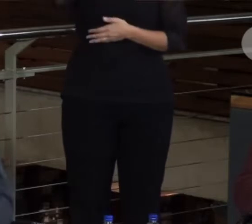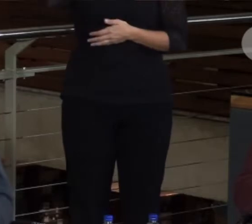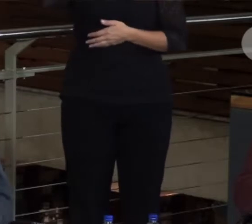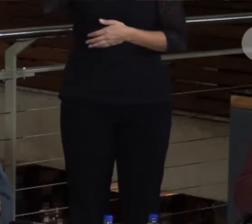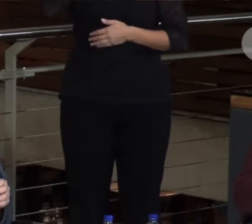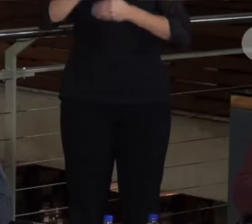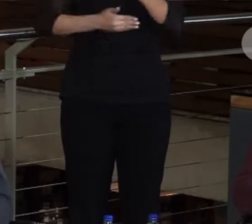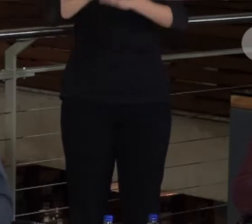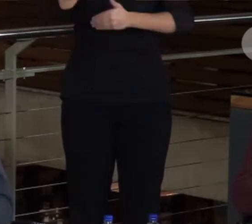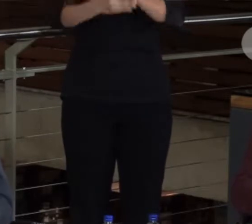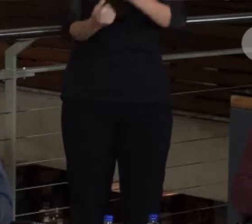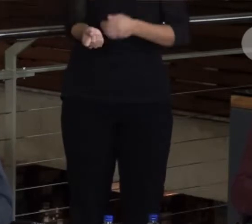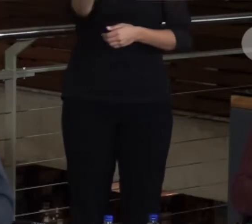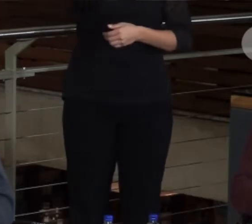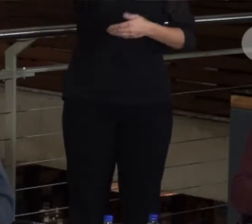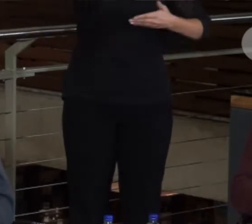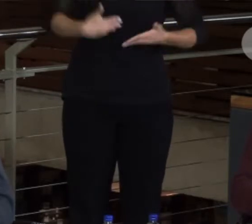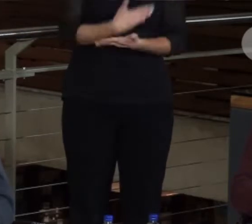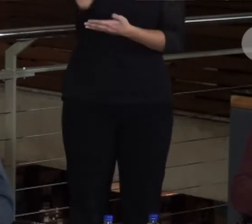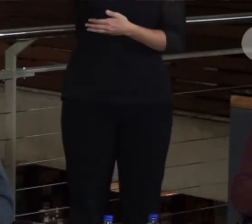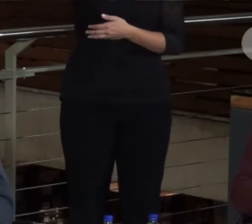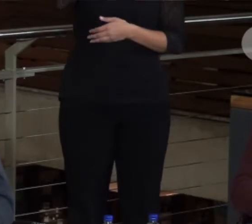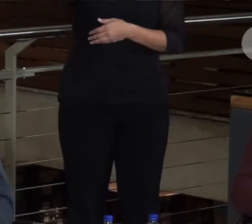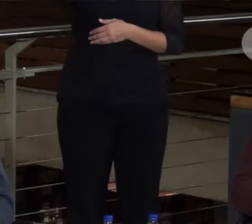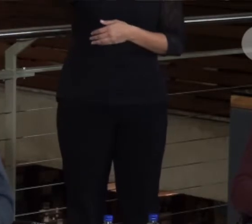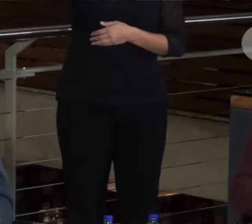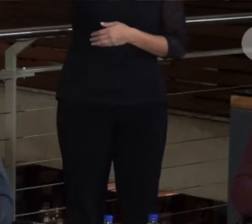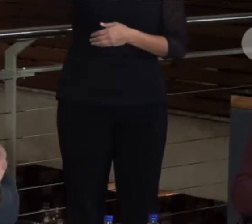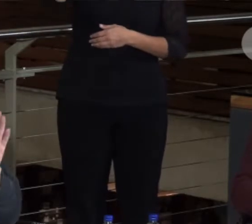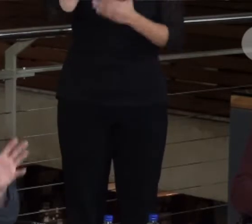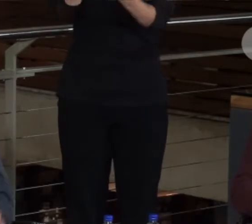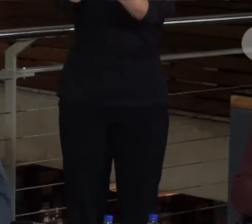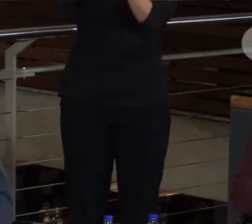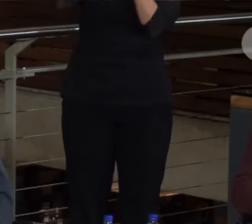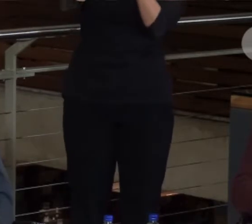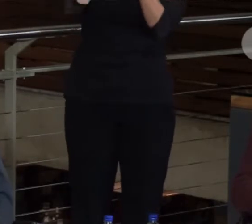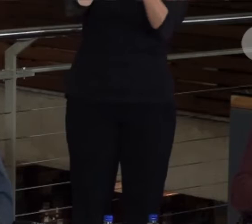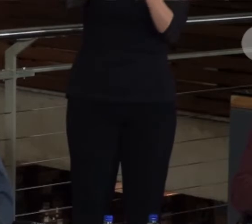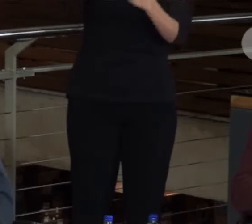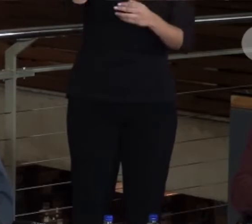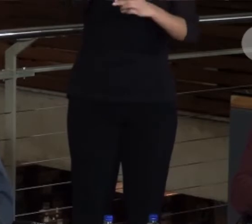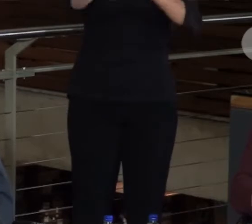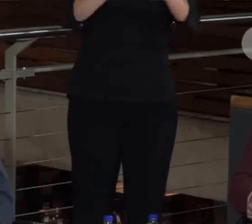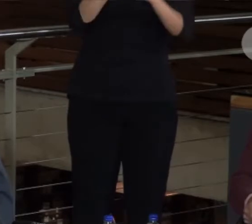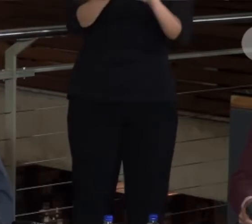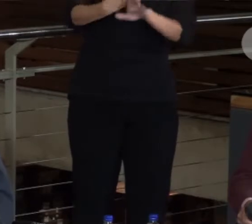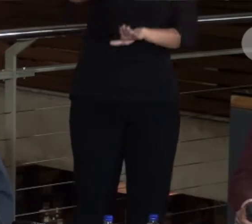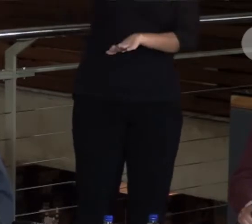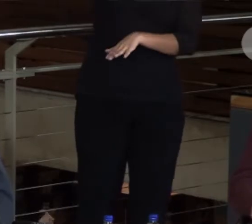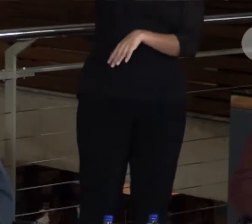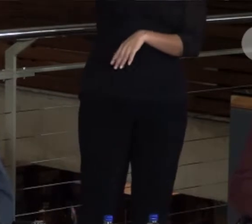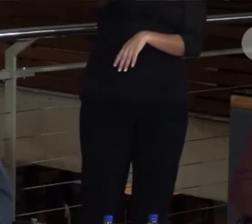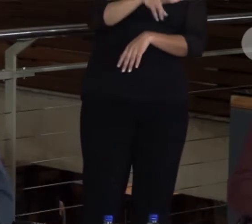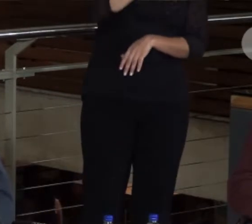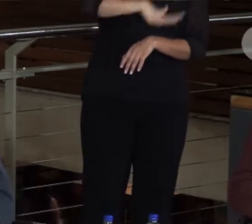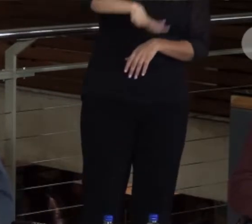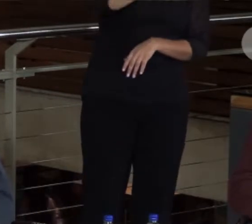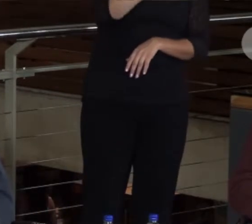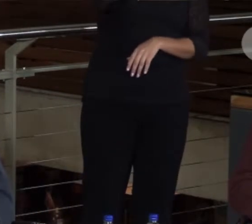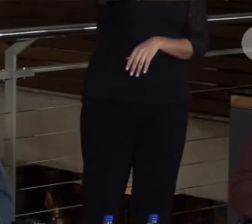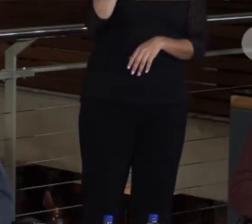cómo se vivía antes en la tierra con paz y con armonía y a mí me dijeron eso y yo pues lo entendí perfectamente